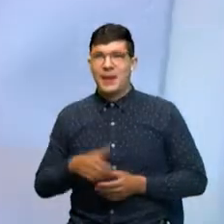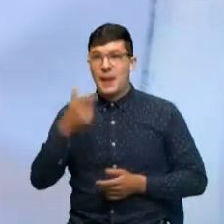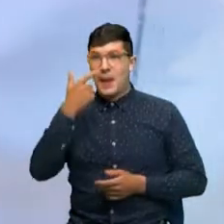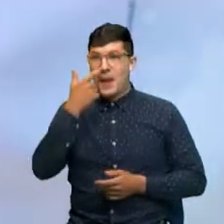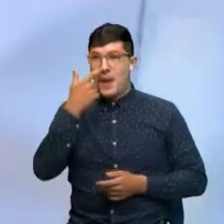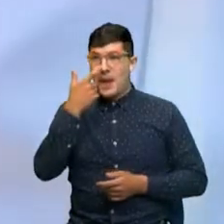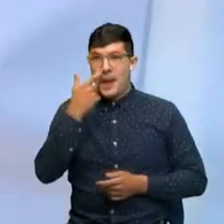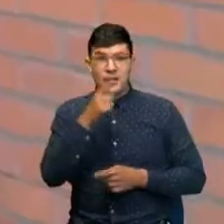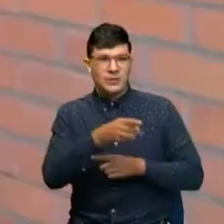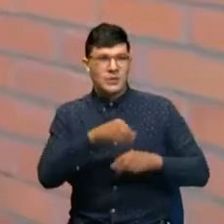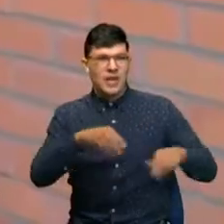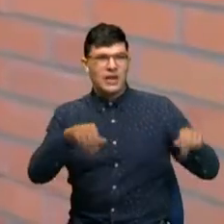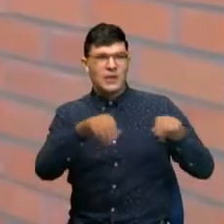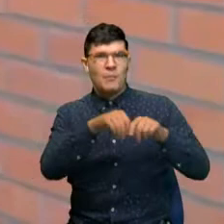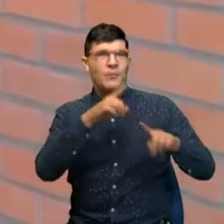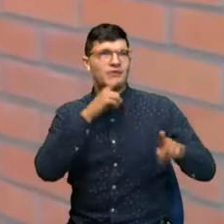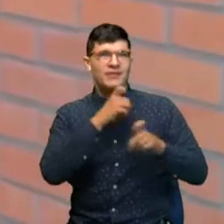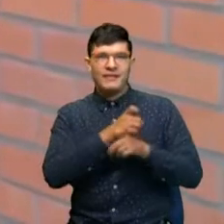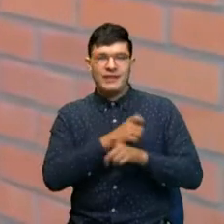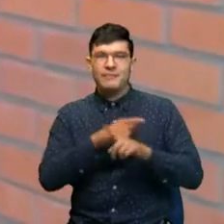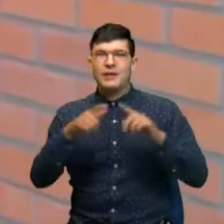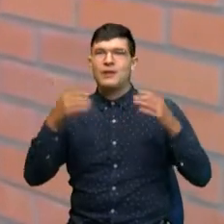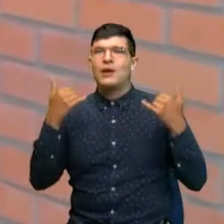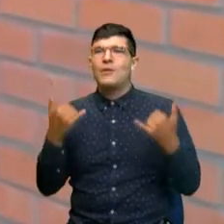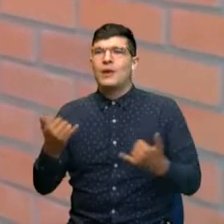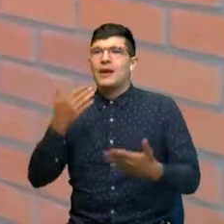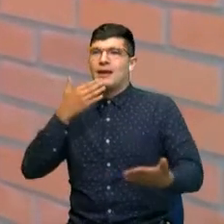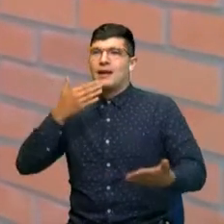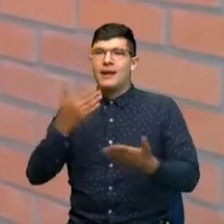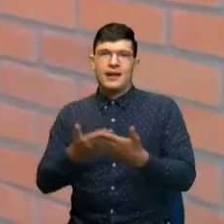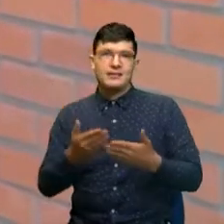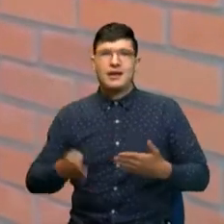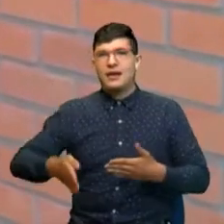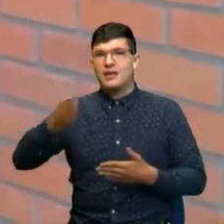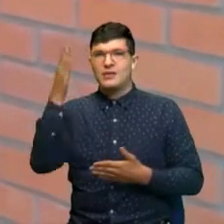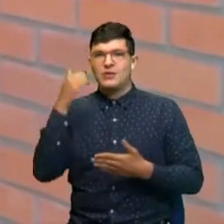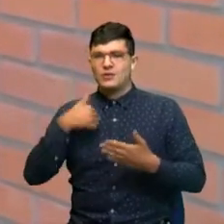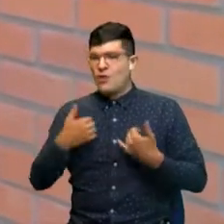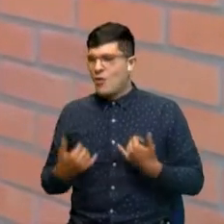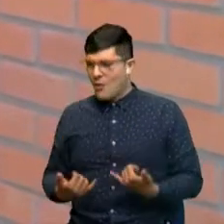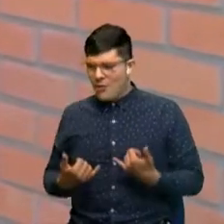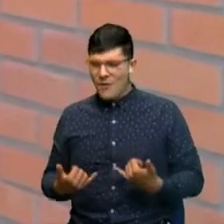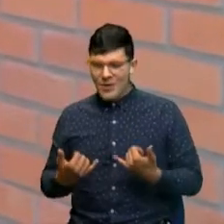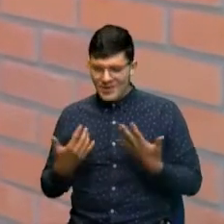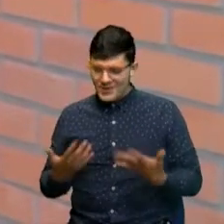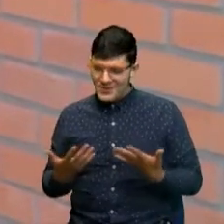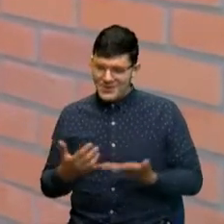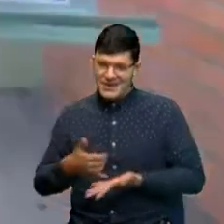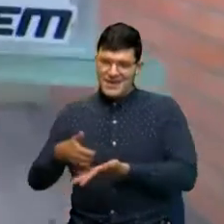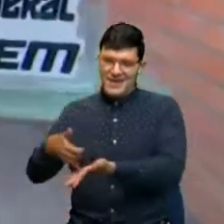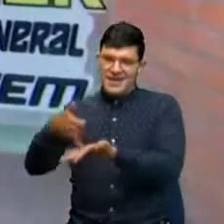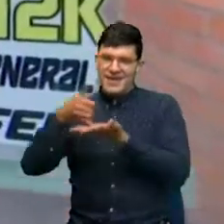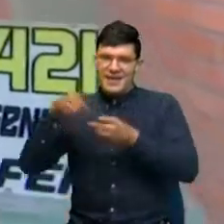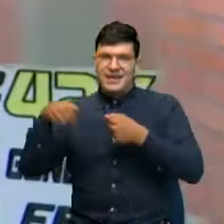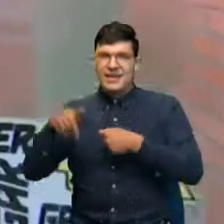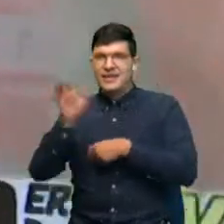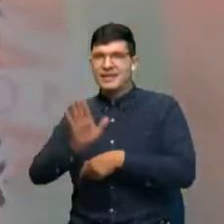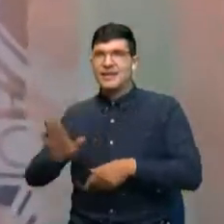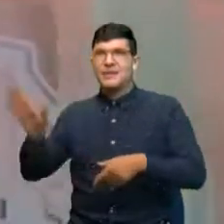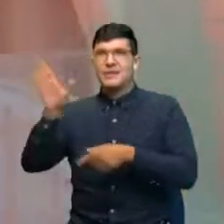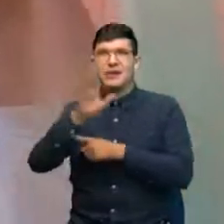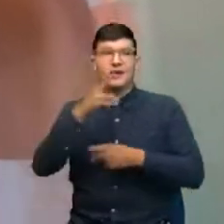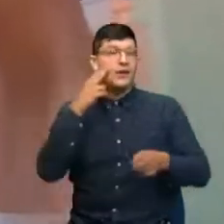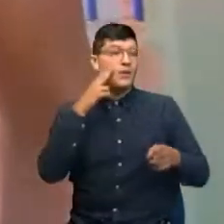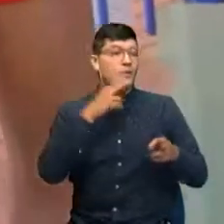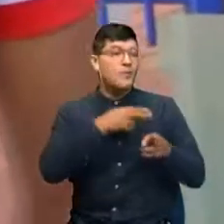Un terreno muy duro y pues gracias a Dios hoy traigo, como se dice, este triunfo para el departamento. El próximo objetivo